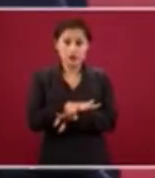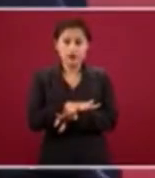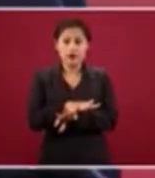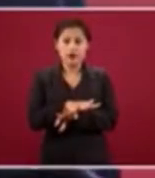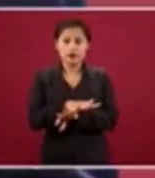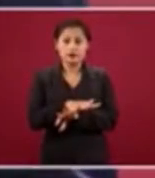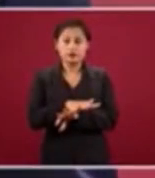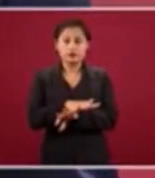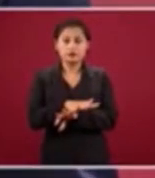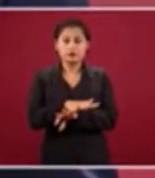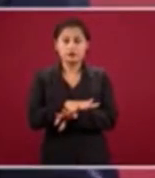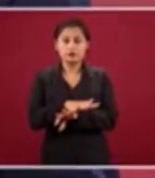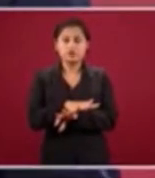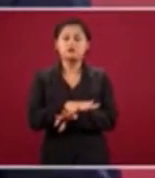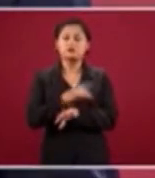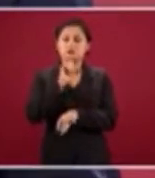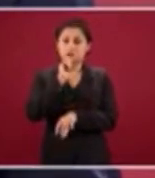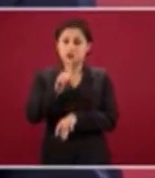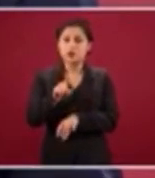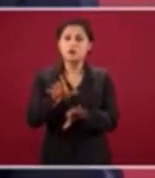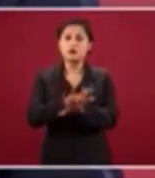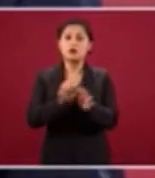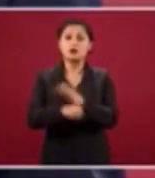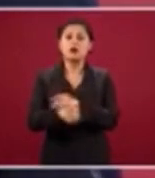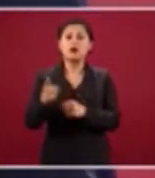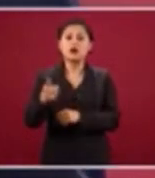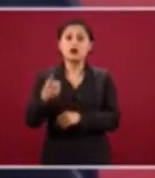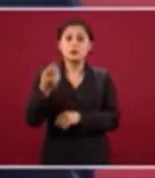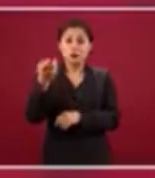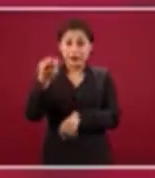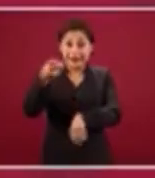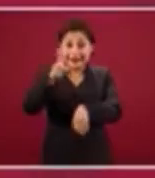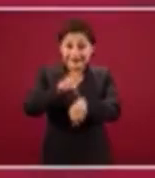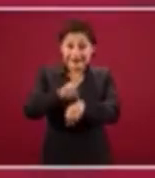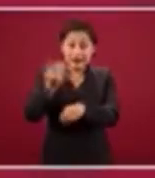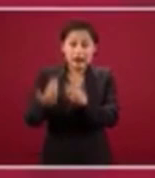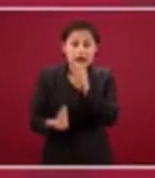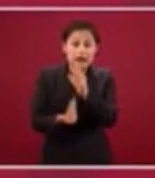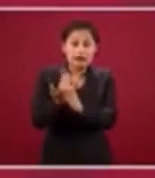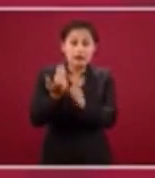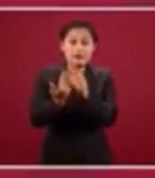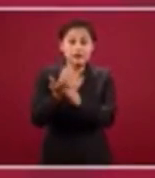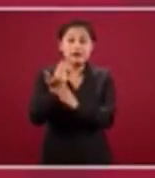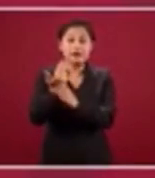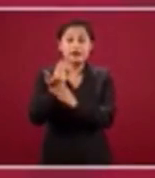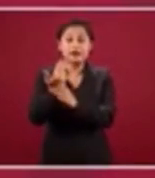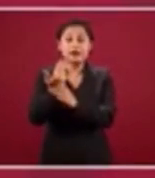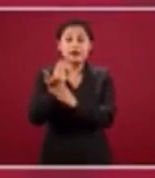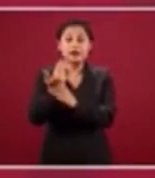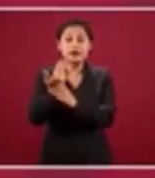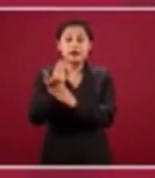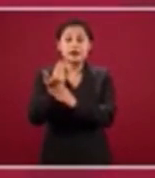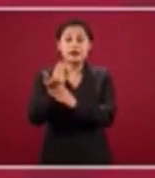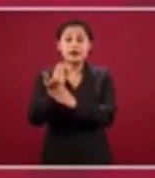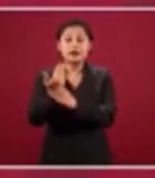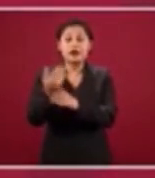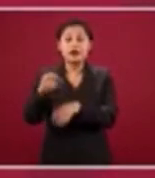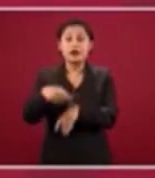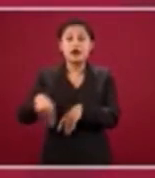en la mañana de ese día apenas empezaban a hacer los